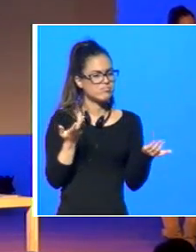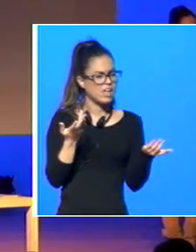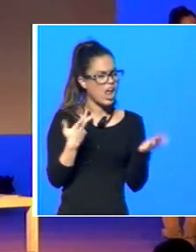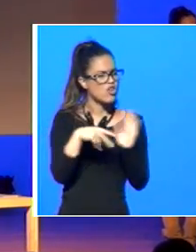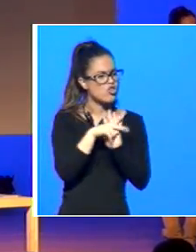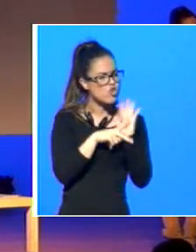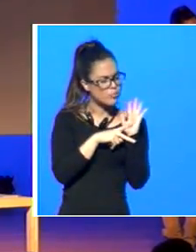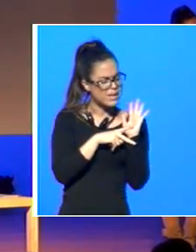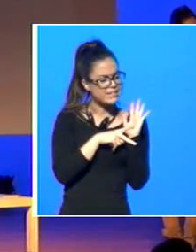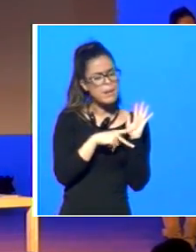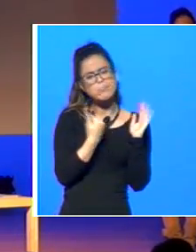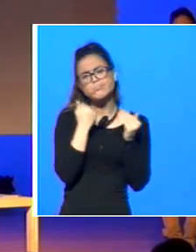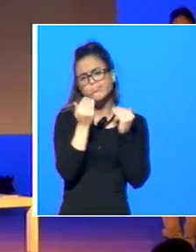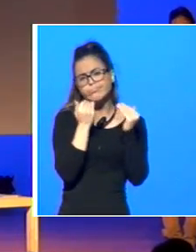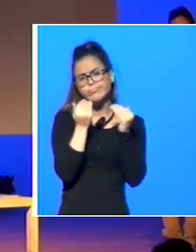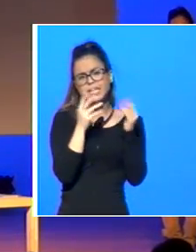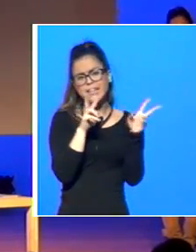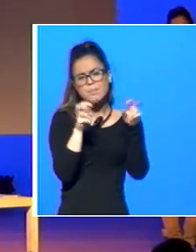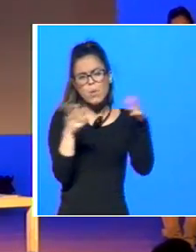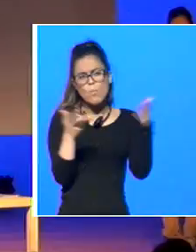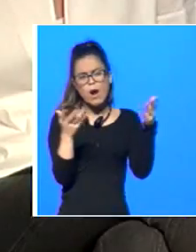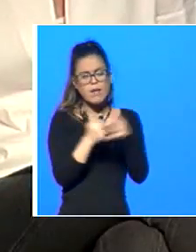lo quería sacar y Rafa dice, esa me la dejas a mí.